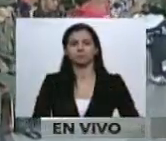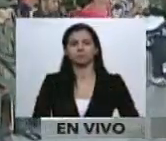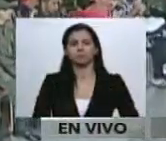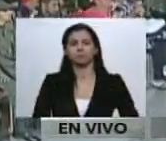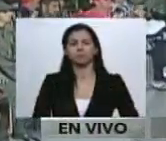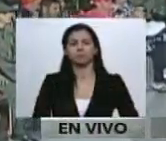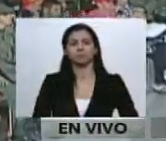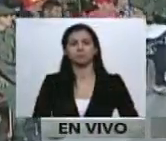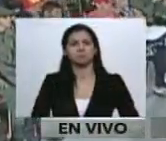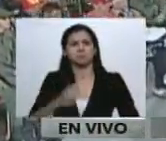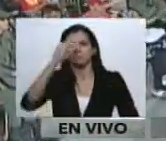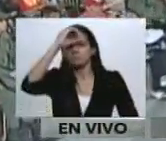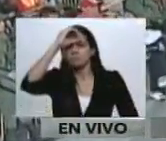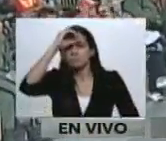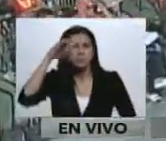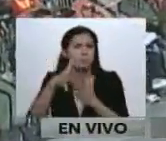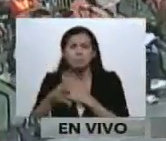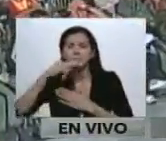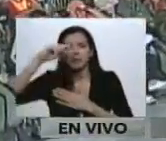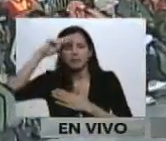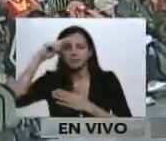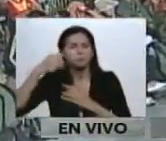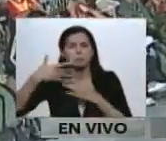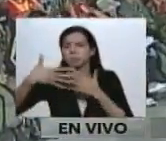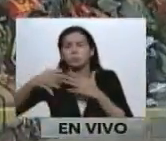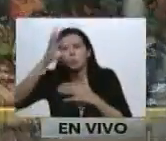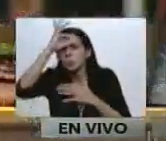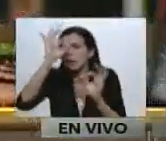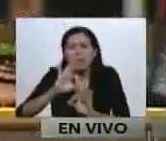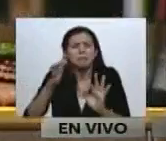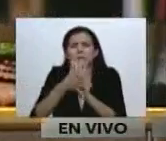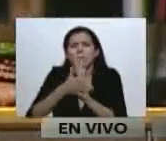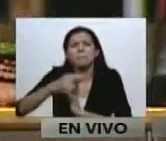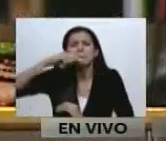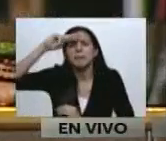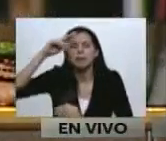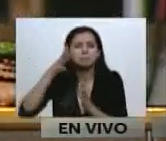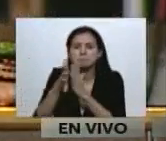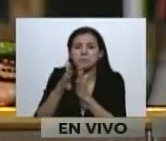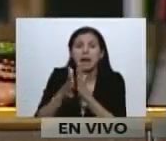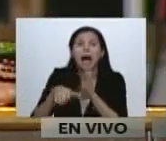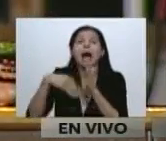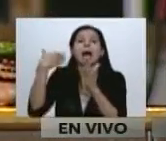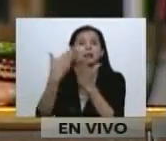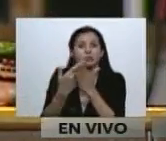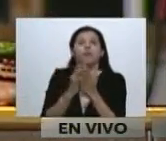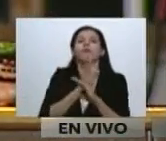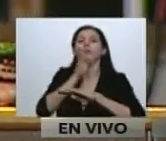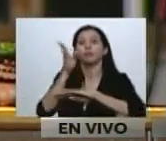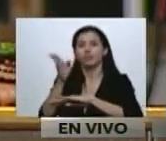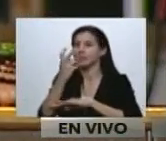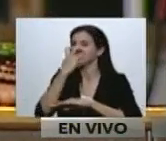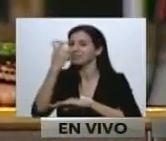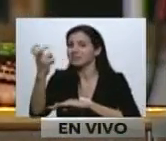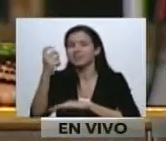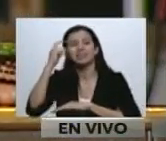Nada supimos de él por algunos días, hasta que nos permitieron visitarlo un 14 de